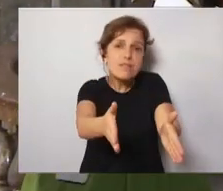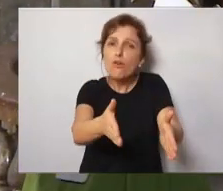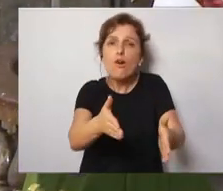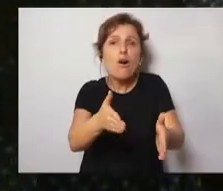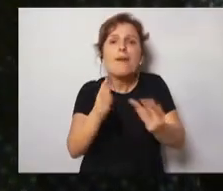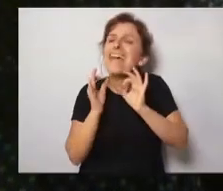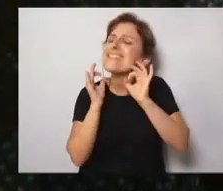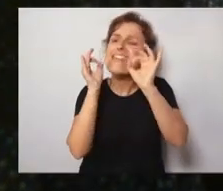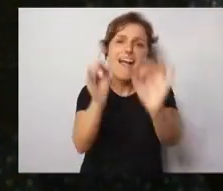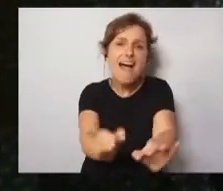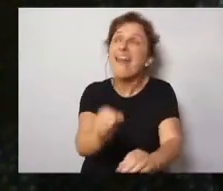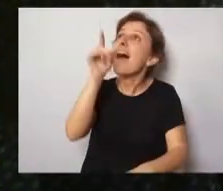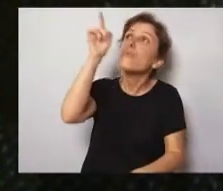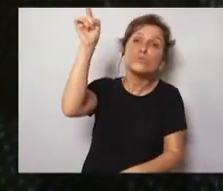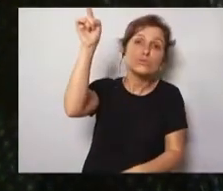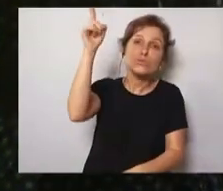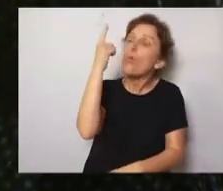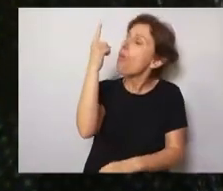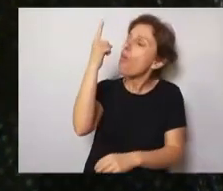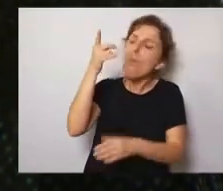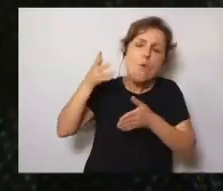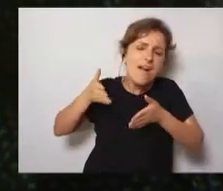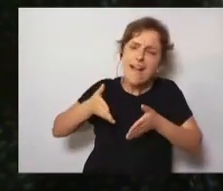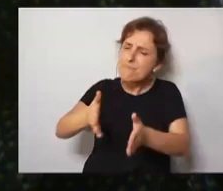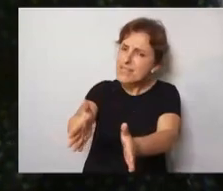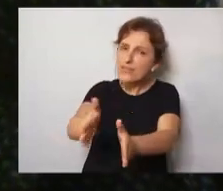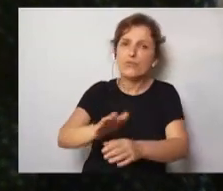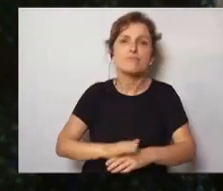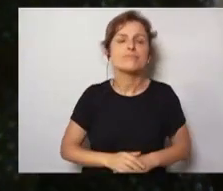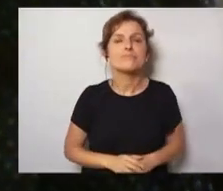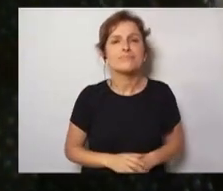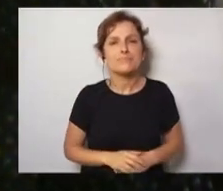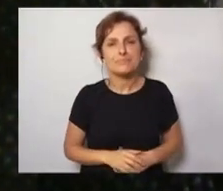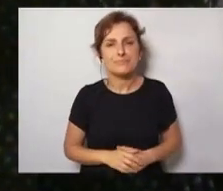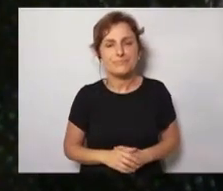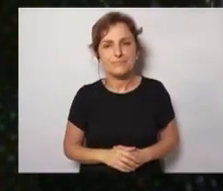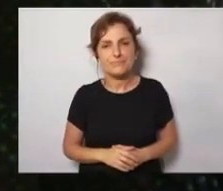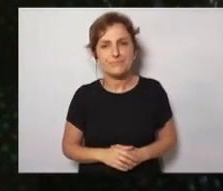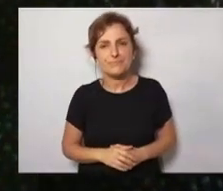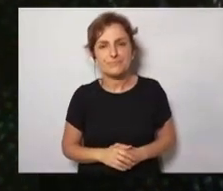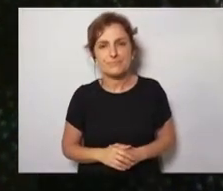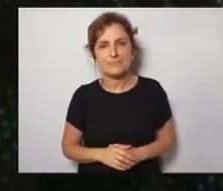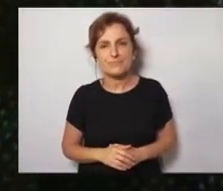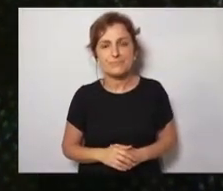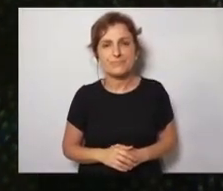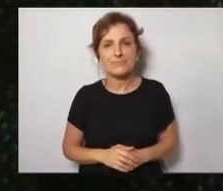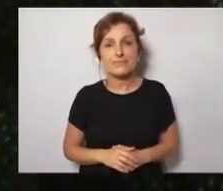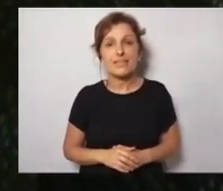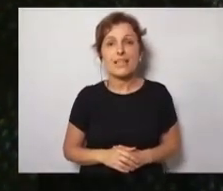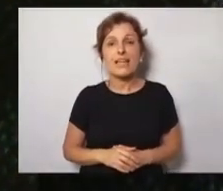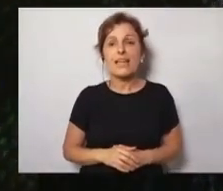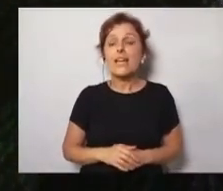misa presidida por monseñor jose maria baliña obispo auxiliar de buenos aires